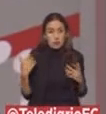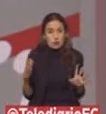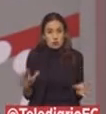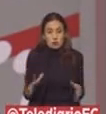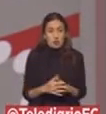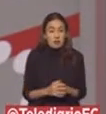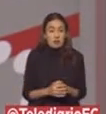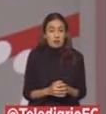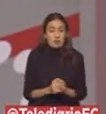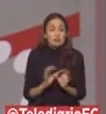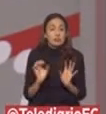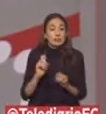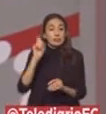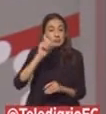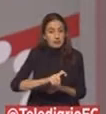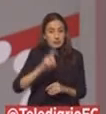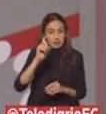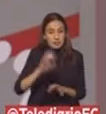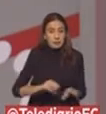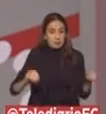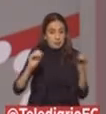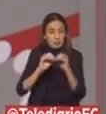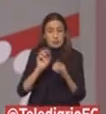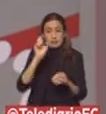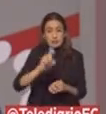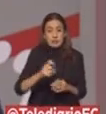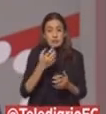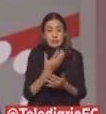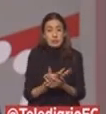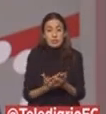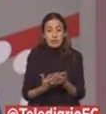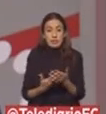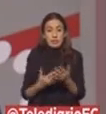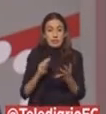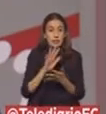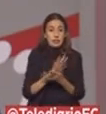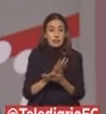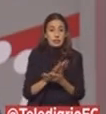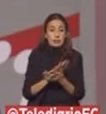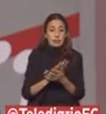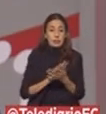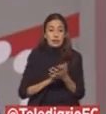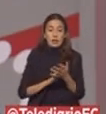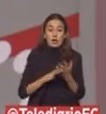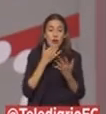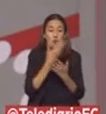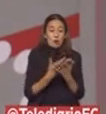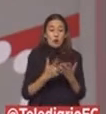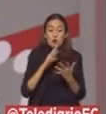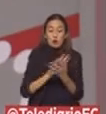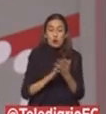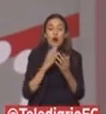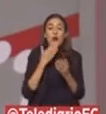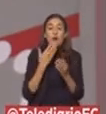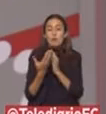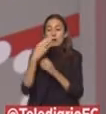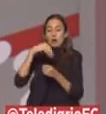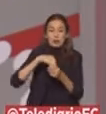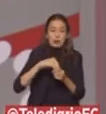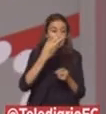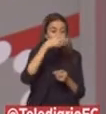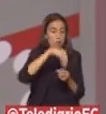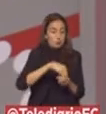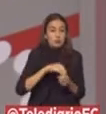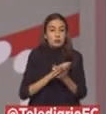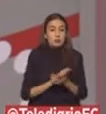se necesita quizás flexibilizar las condiciones de ingreso de los